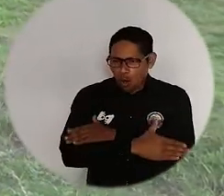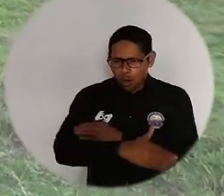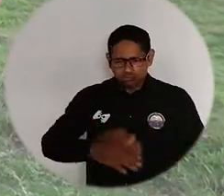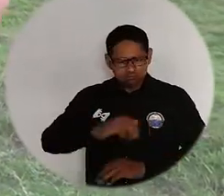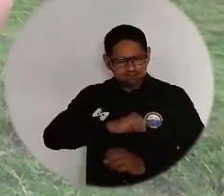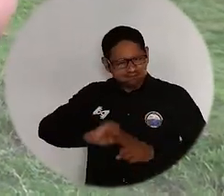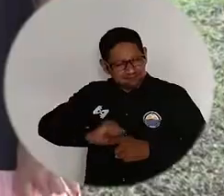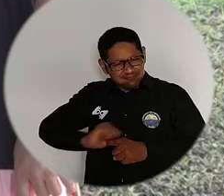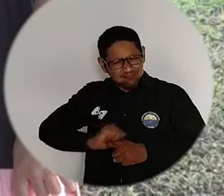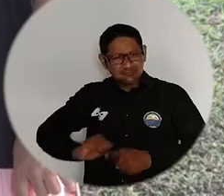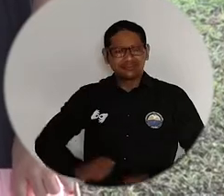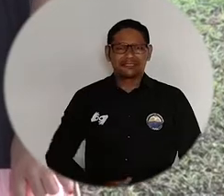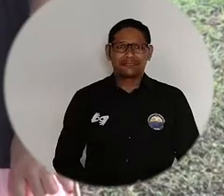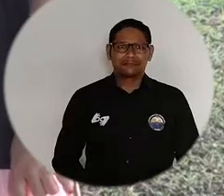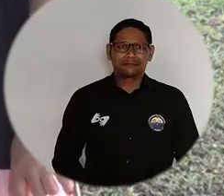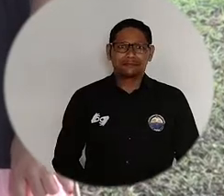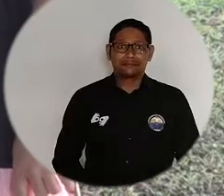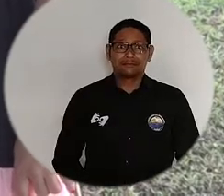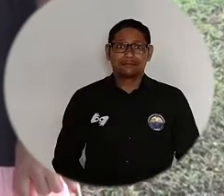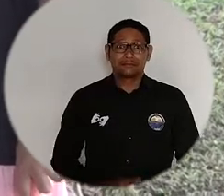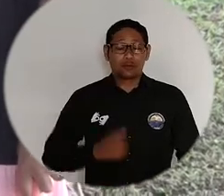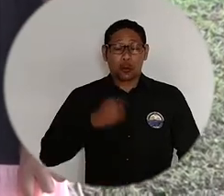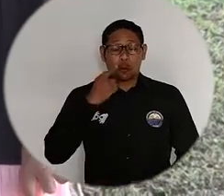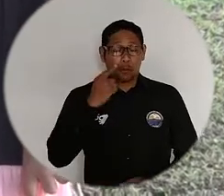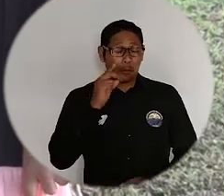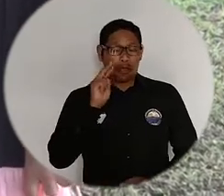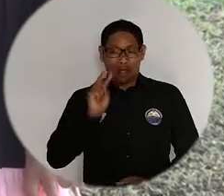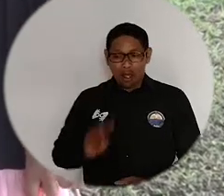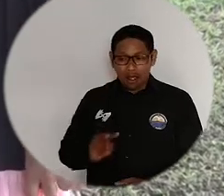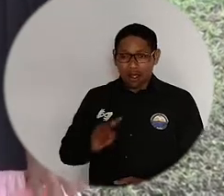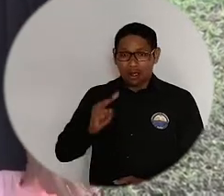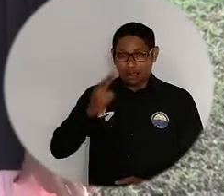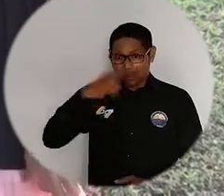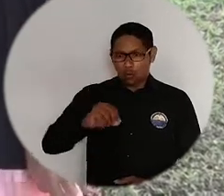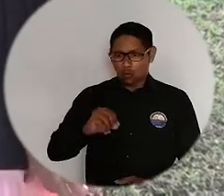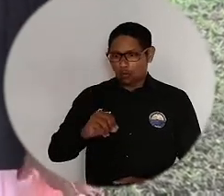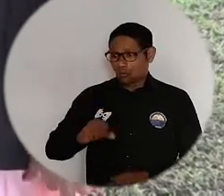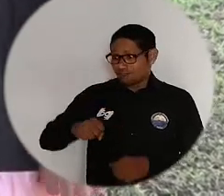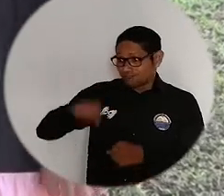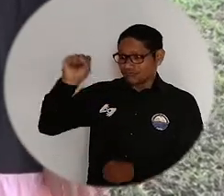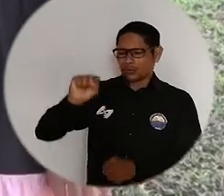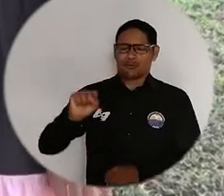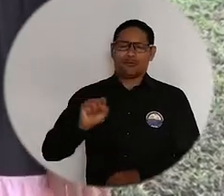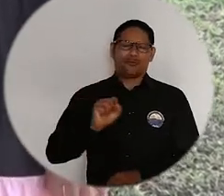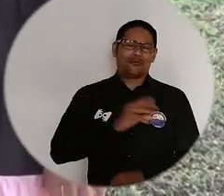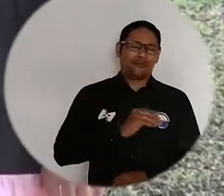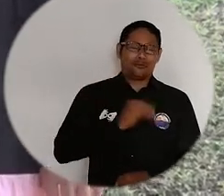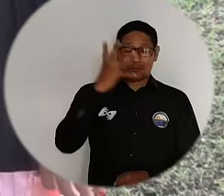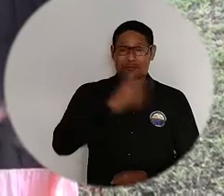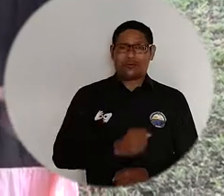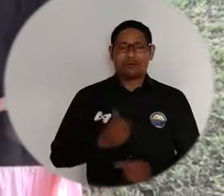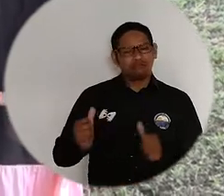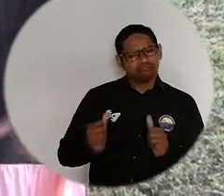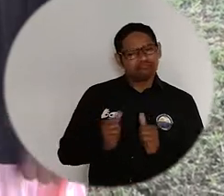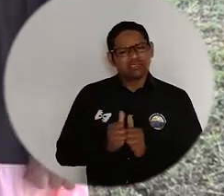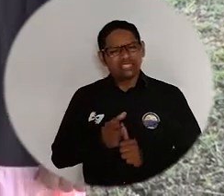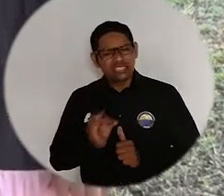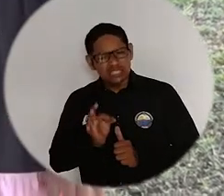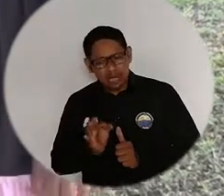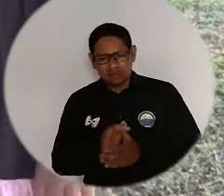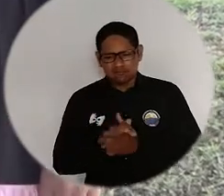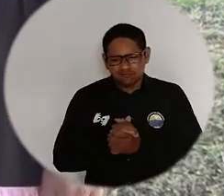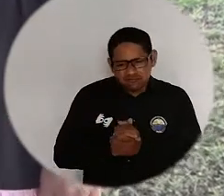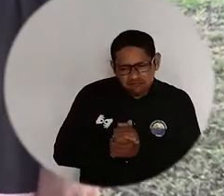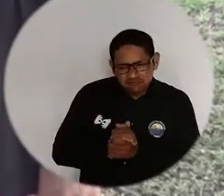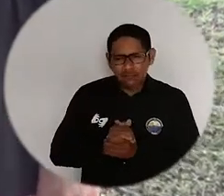sus prácticas lo más lindo de uno como padre es ver los triunfos de los hijos y acompañarlos en esos triunfos siempre de la mano